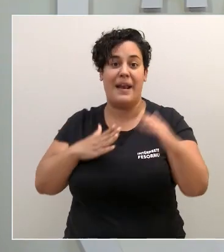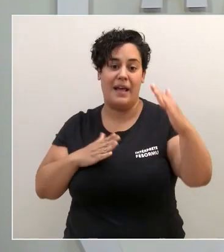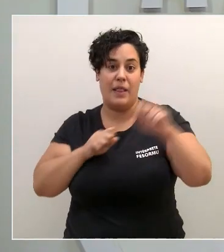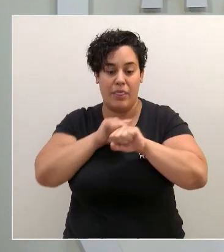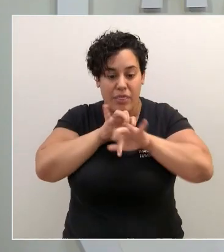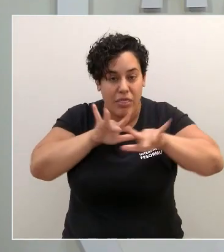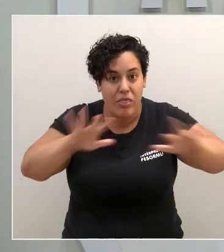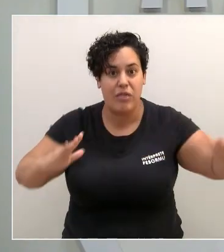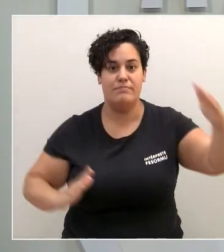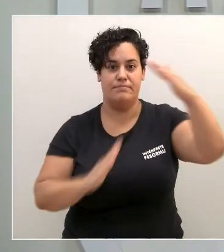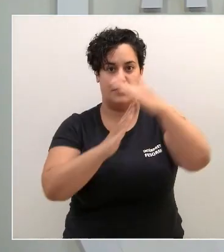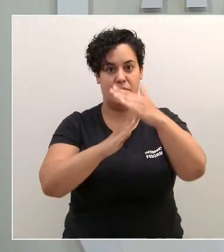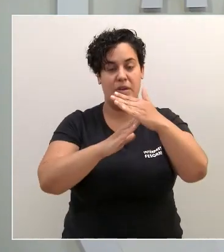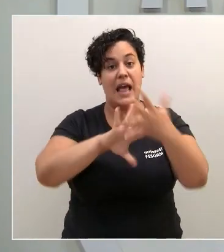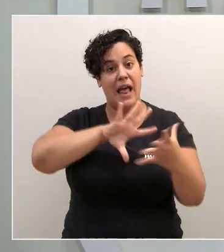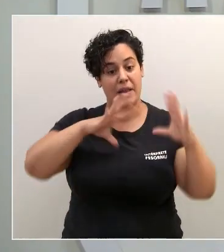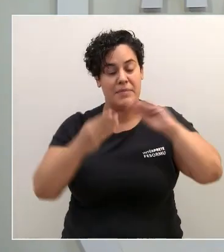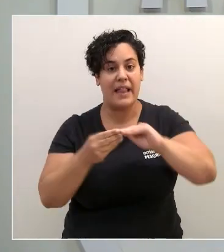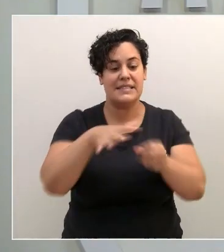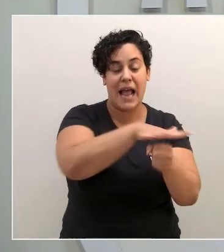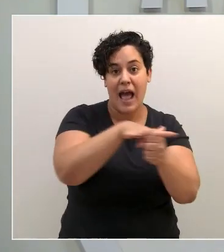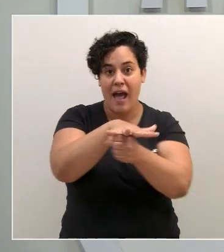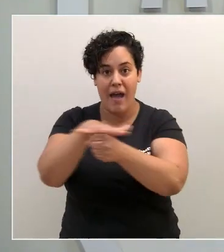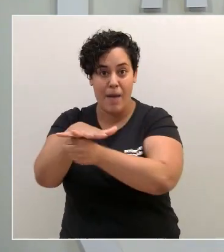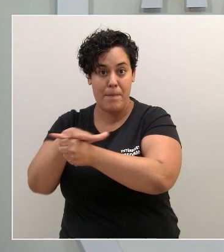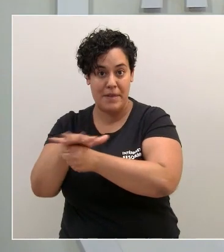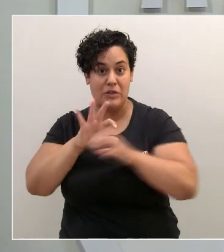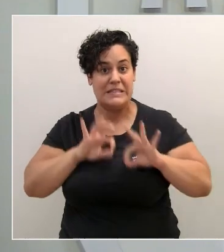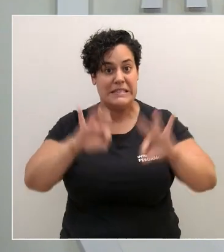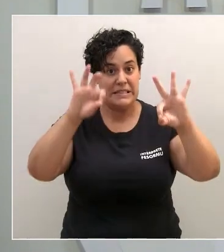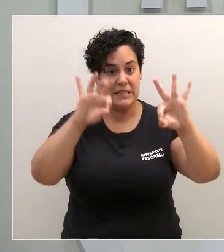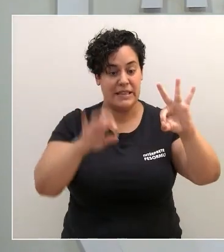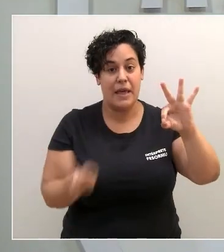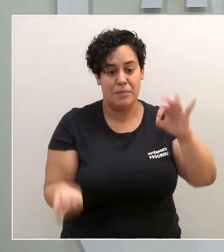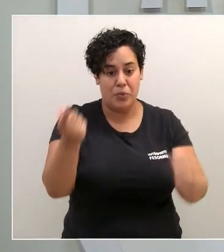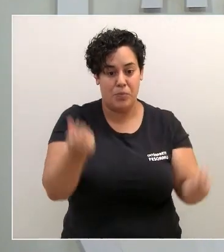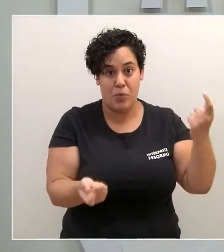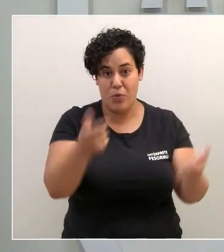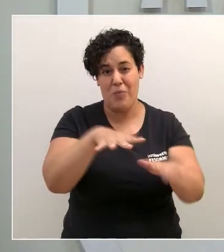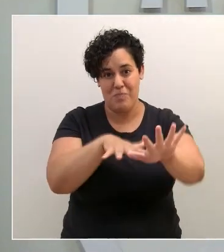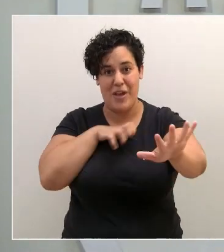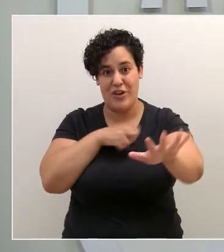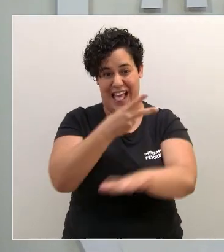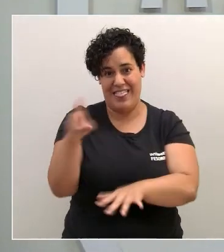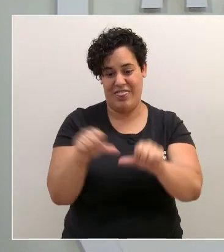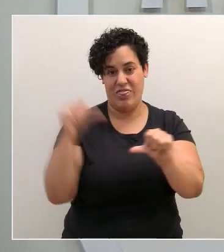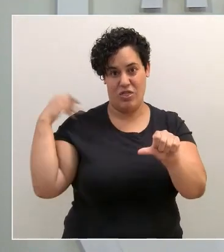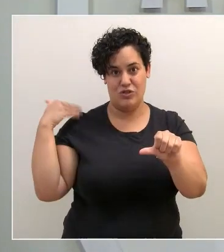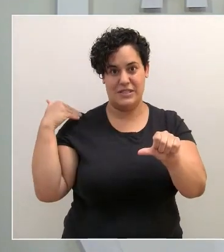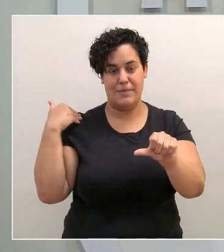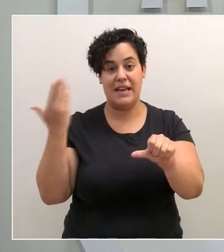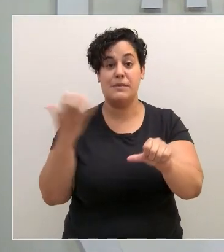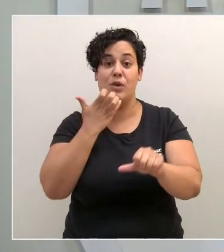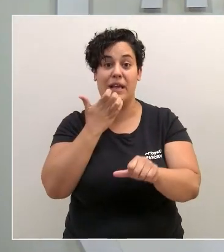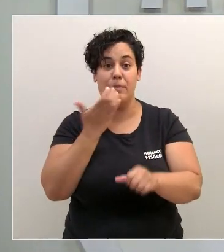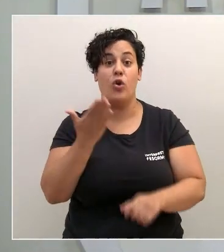adaptadas y adoptadas en aquellos ámbitos en los que se ha originado la mayoría de los brotes estas dos últimas semanas: el ocio